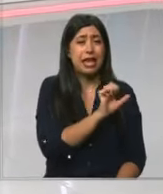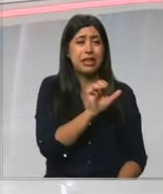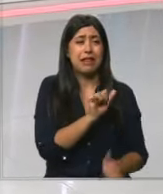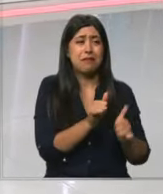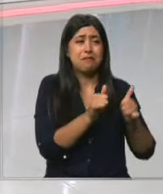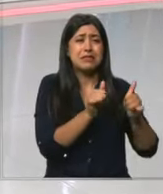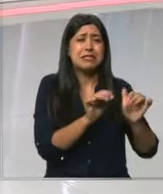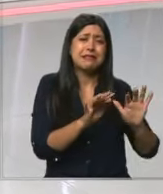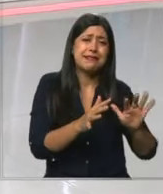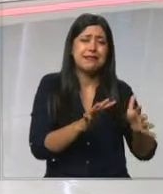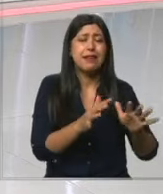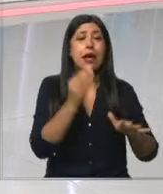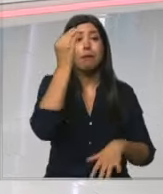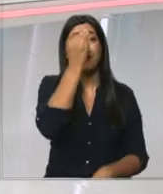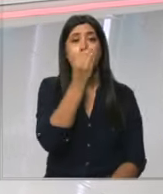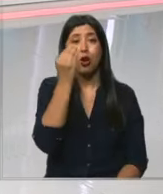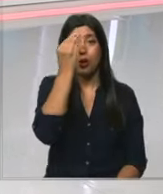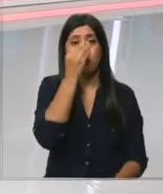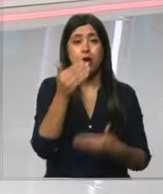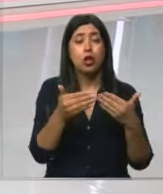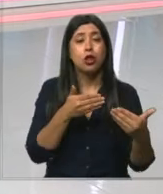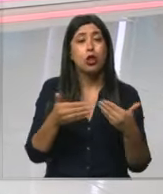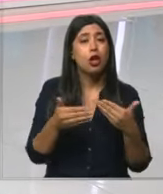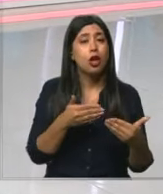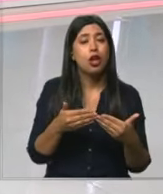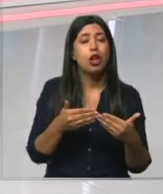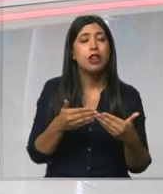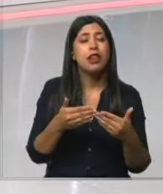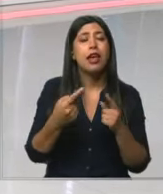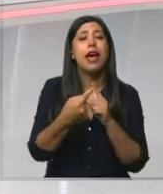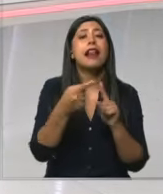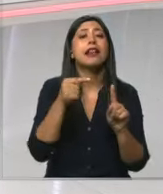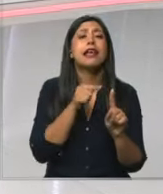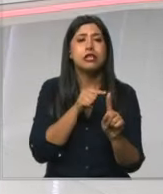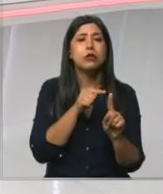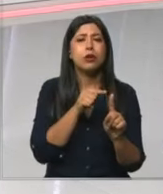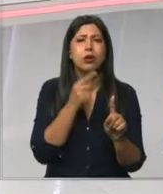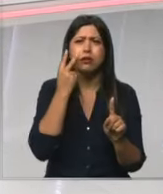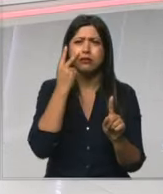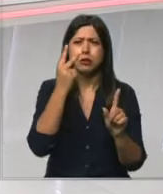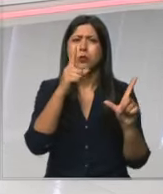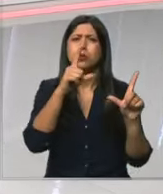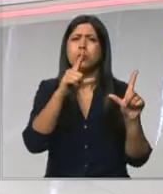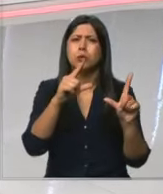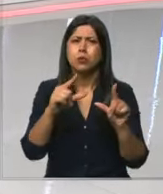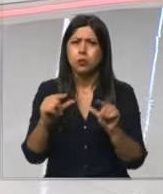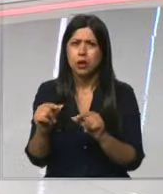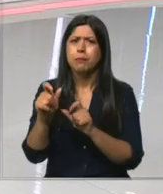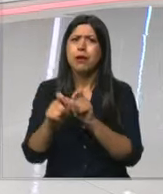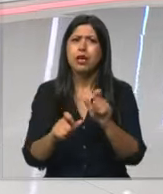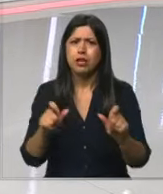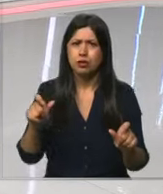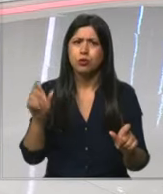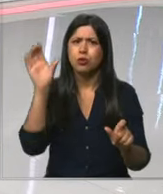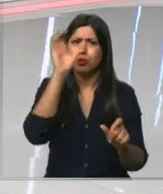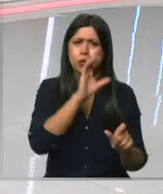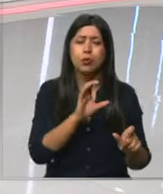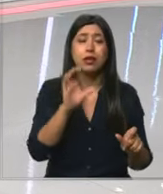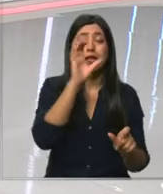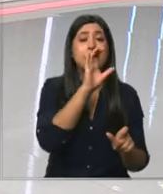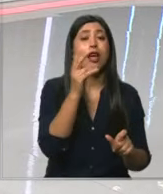Están preocupados, especialmente en el sector de El Quisco, porque han visto menos afluencia de turistas.